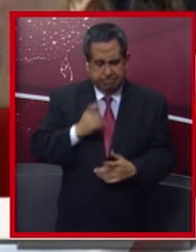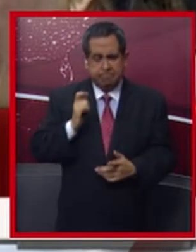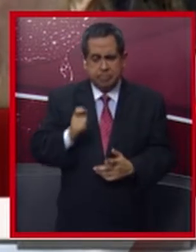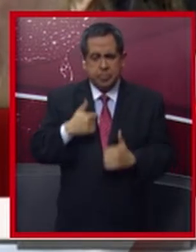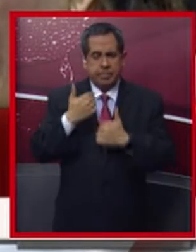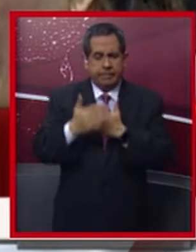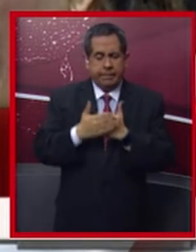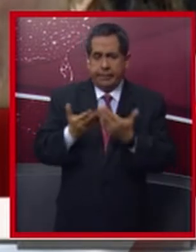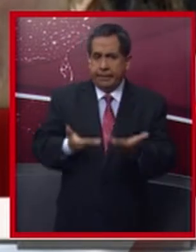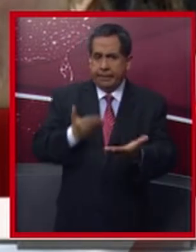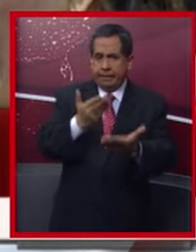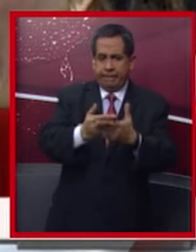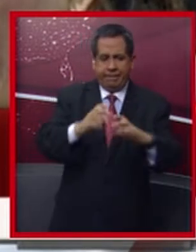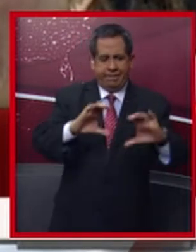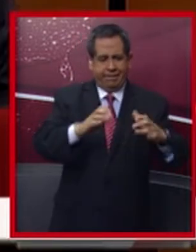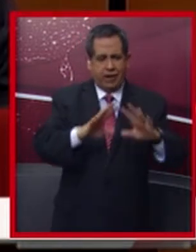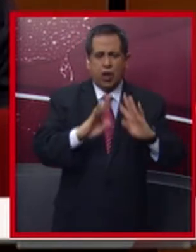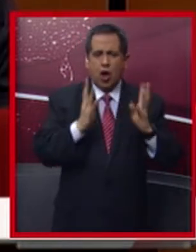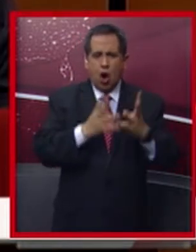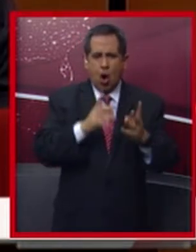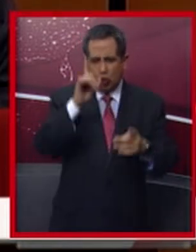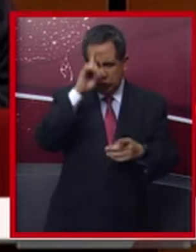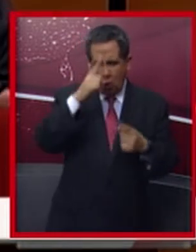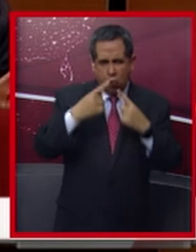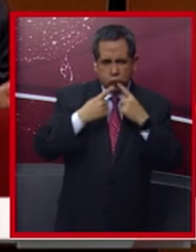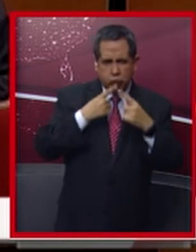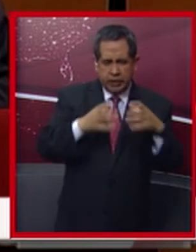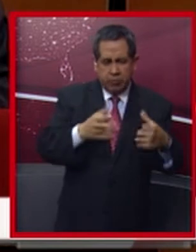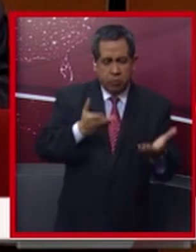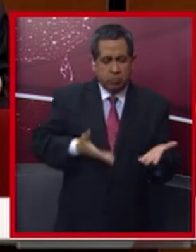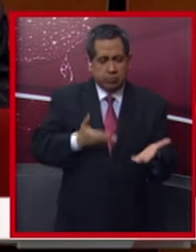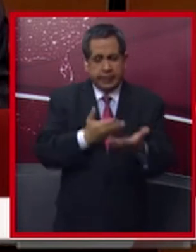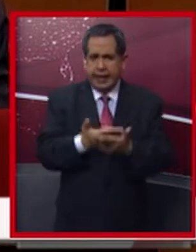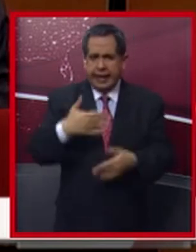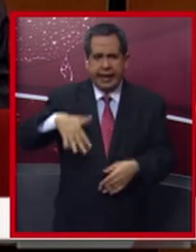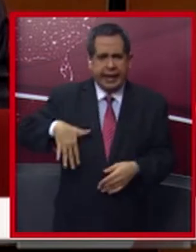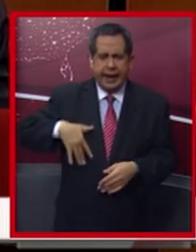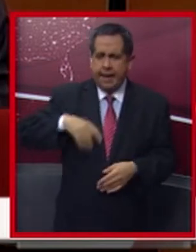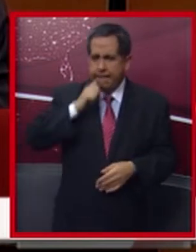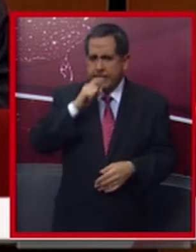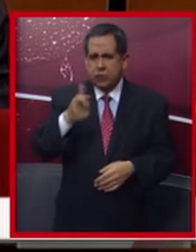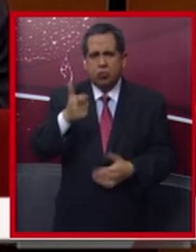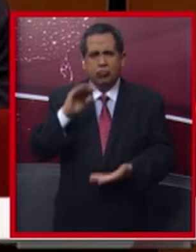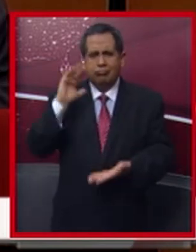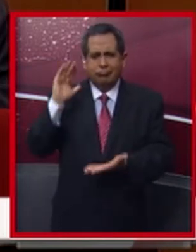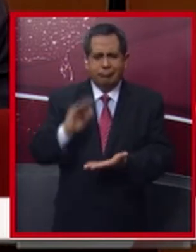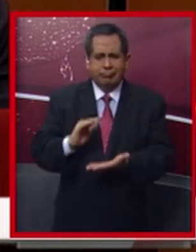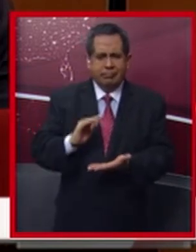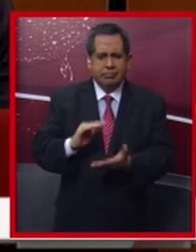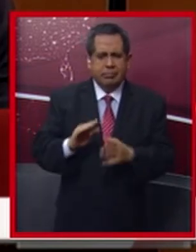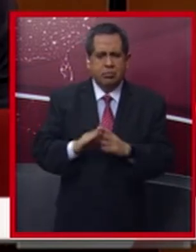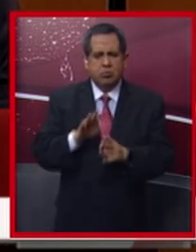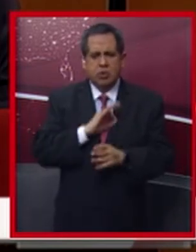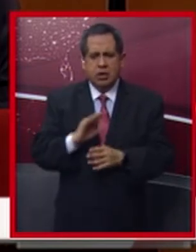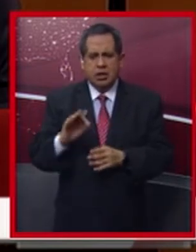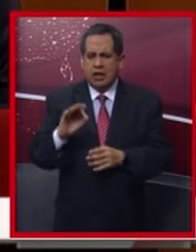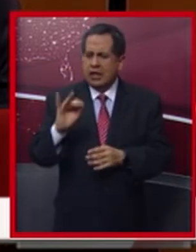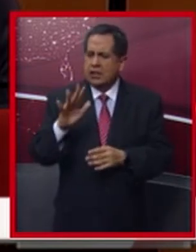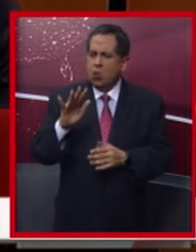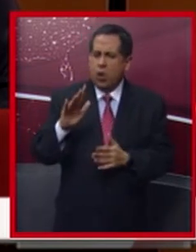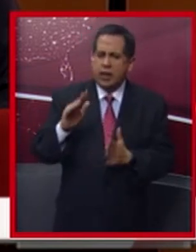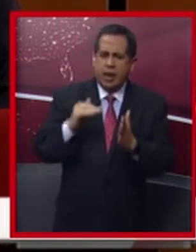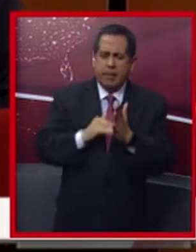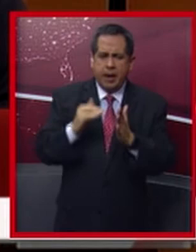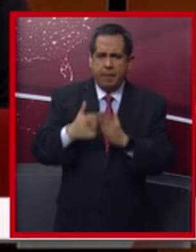que vamos a plantearle al Consejo Consultivo, precisamente es lo que anuncié de una reducción de poco más de